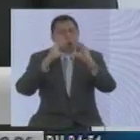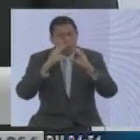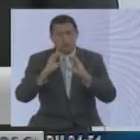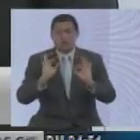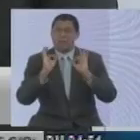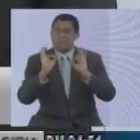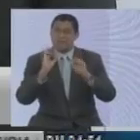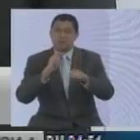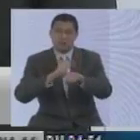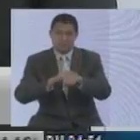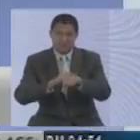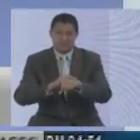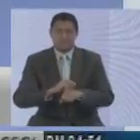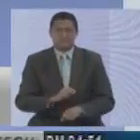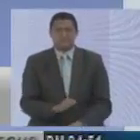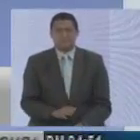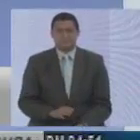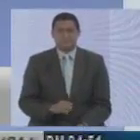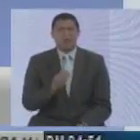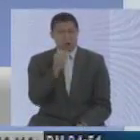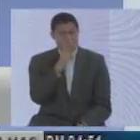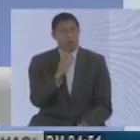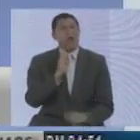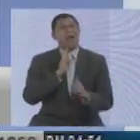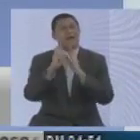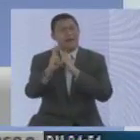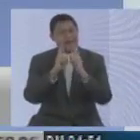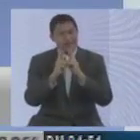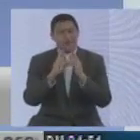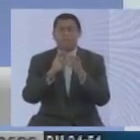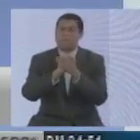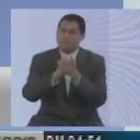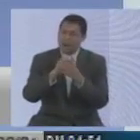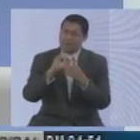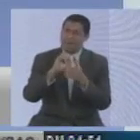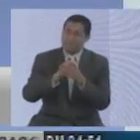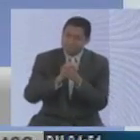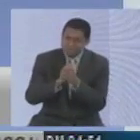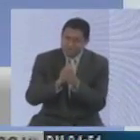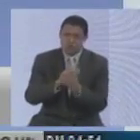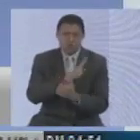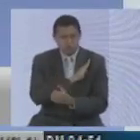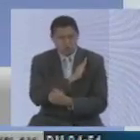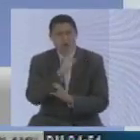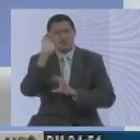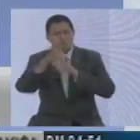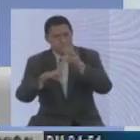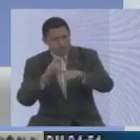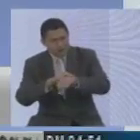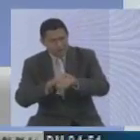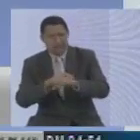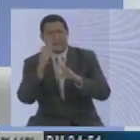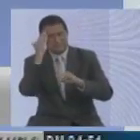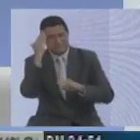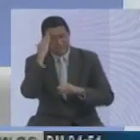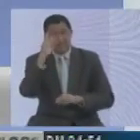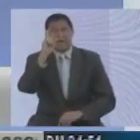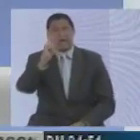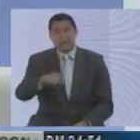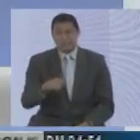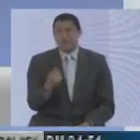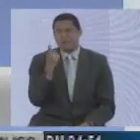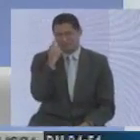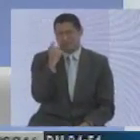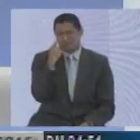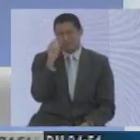especial con el médico una buena relación entre el veterinario y el dueño de la mascota qué pasa en el caso de que también es muy